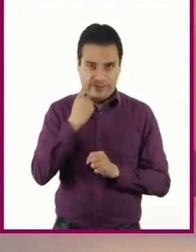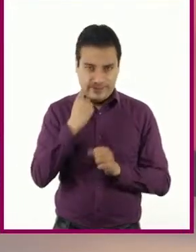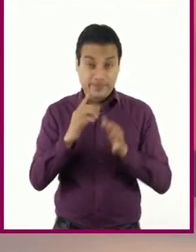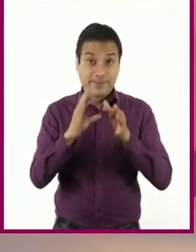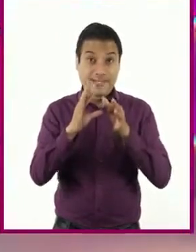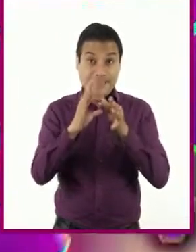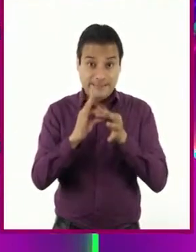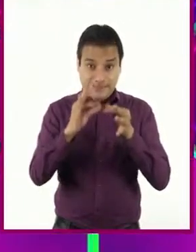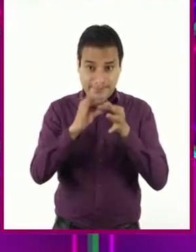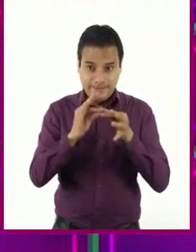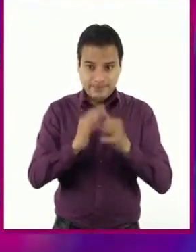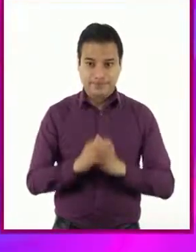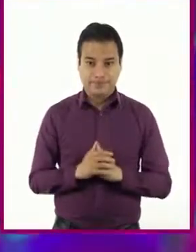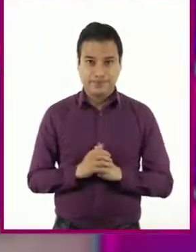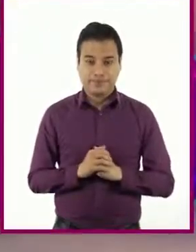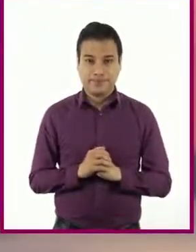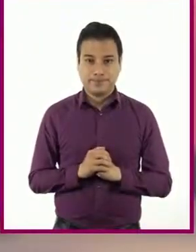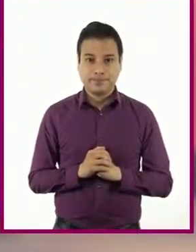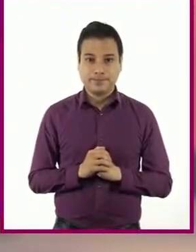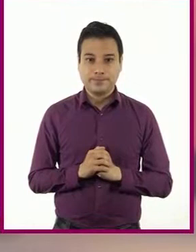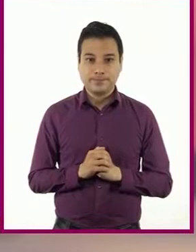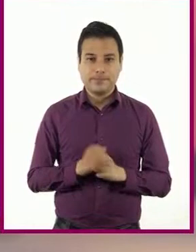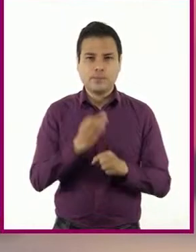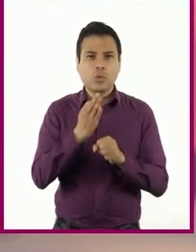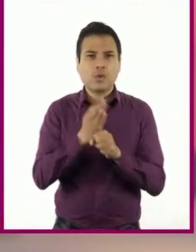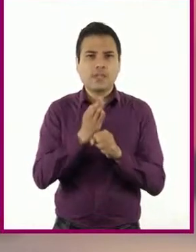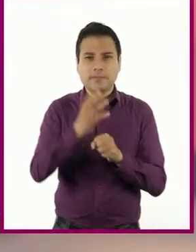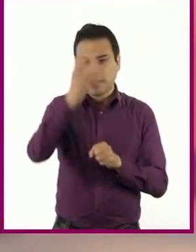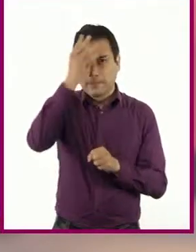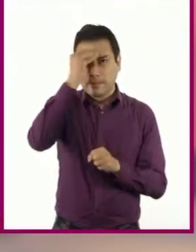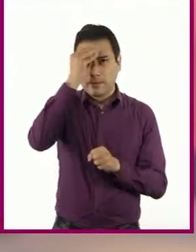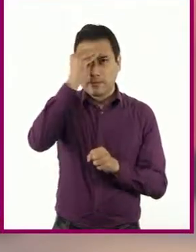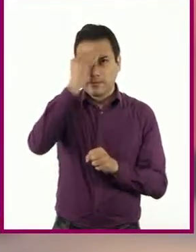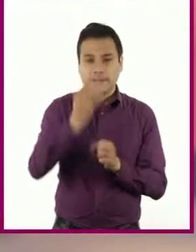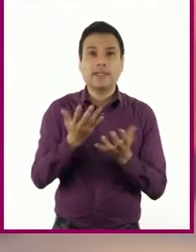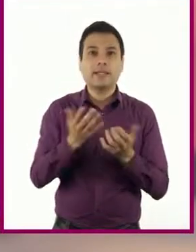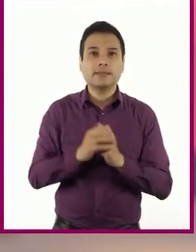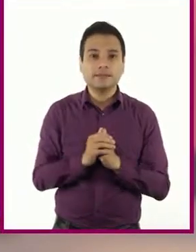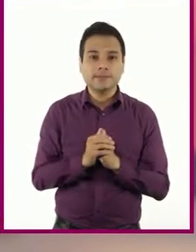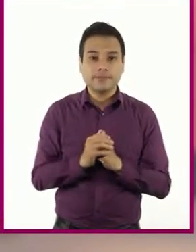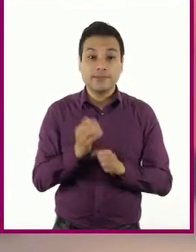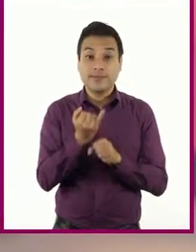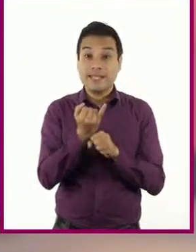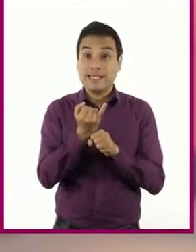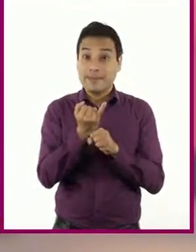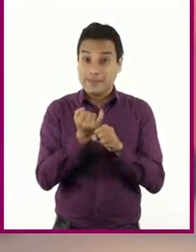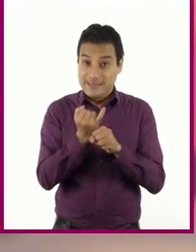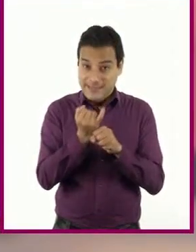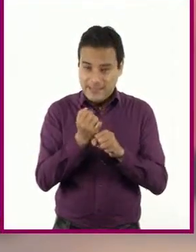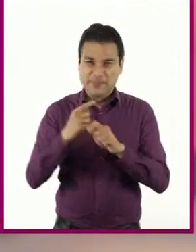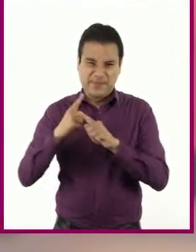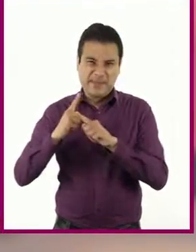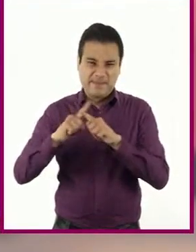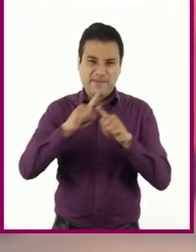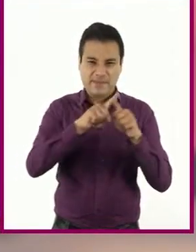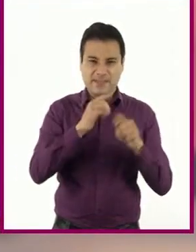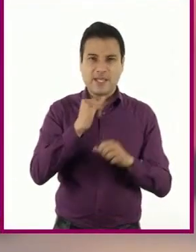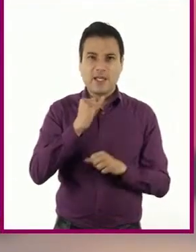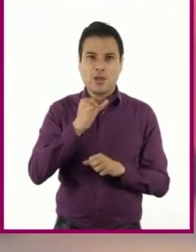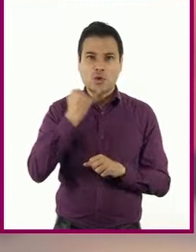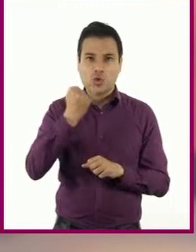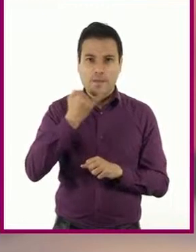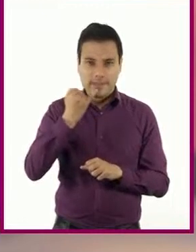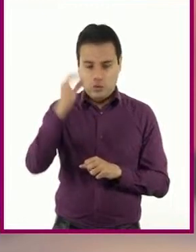los alumnos que nos ven que el aprendizaje esperado de estas sesiones investiga sobre la diversidad lingüística y cultural de los